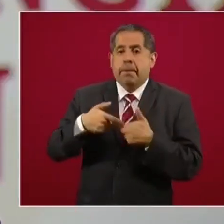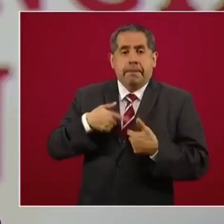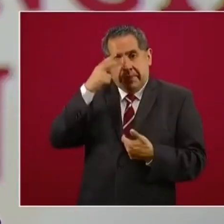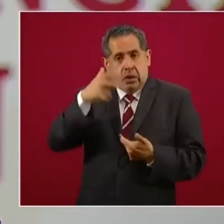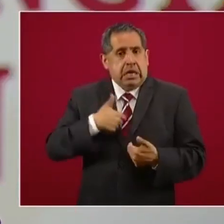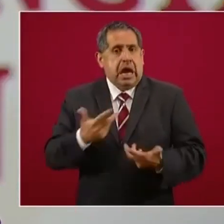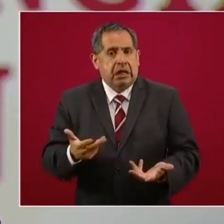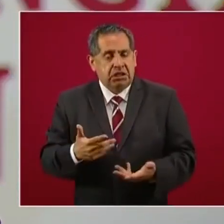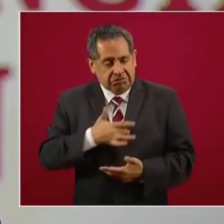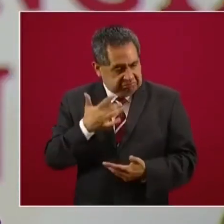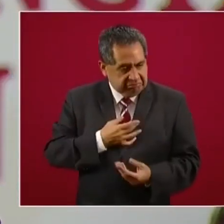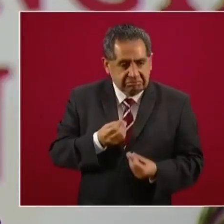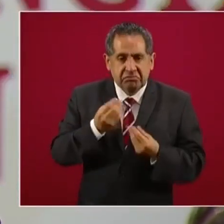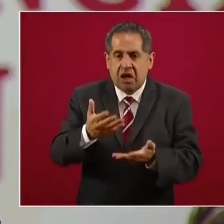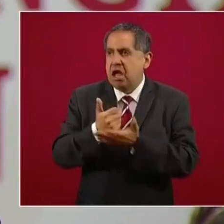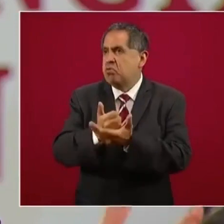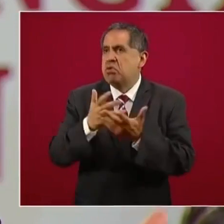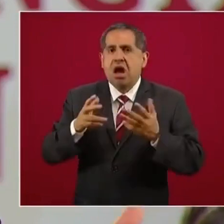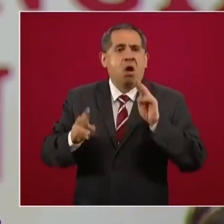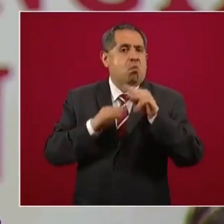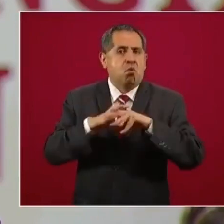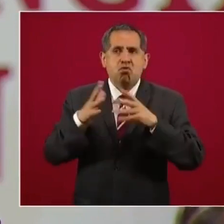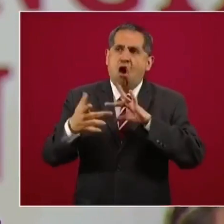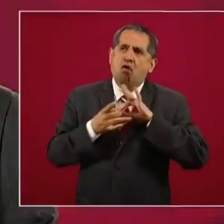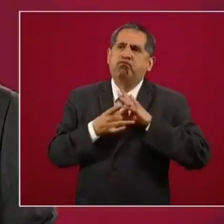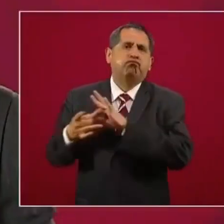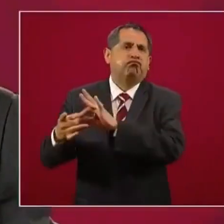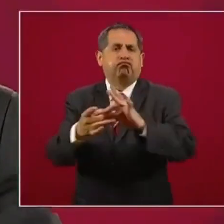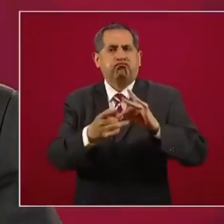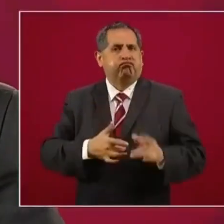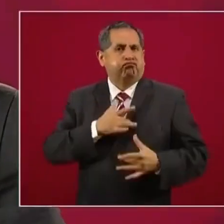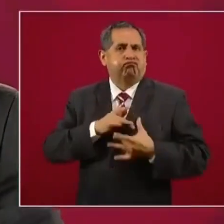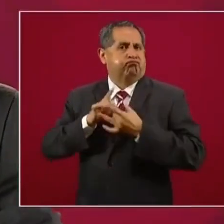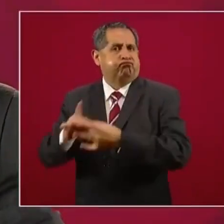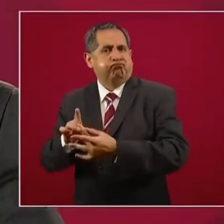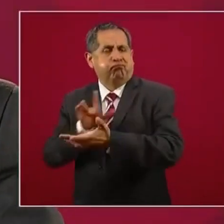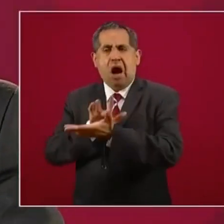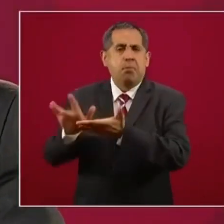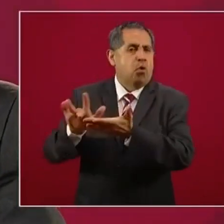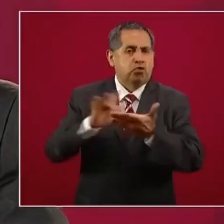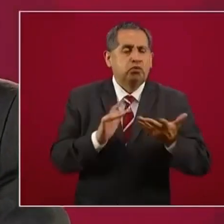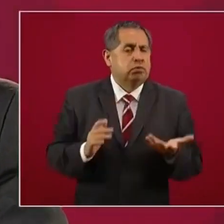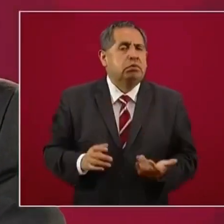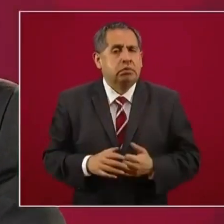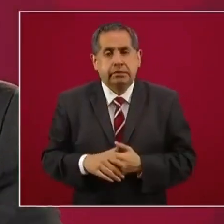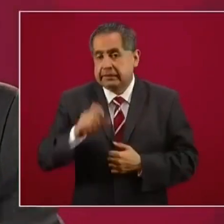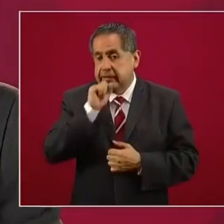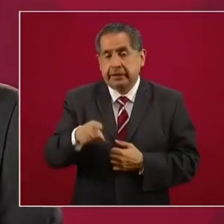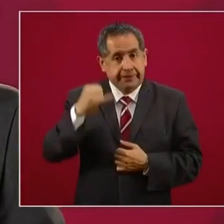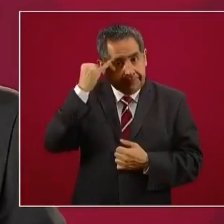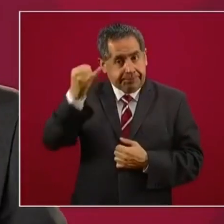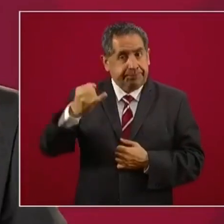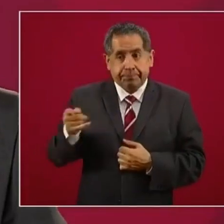de contribuir con esa visión de solidaridad. Por eso, también, por iniciativa